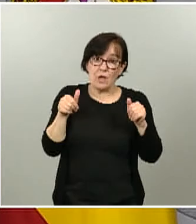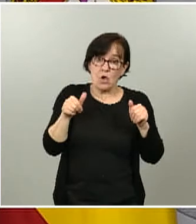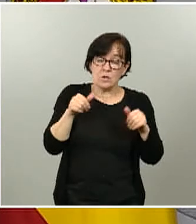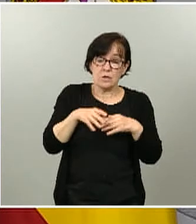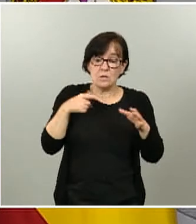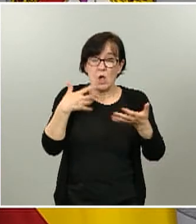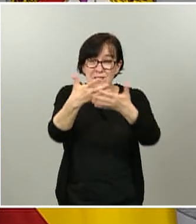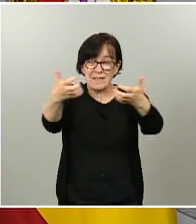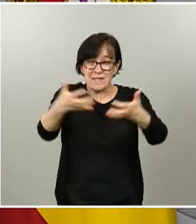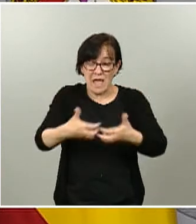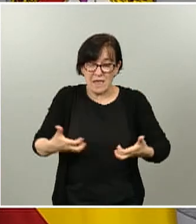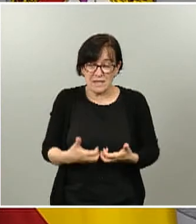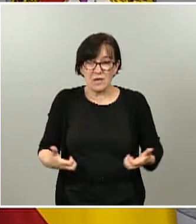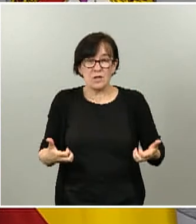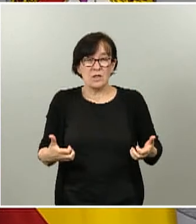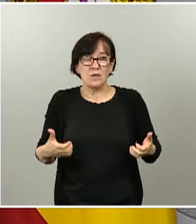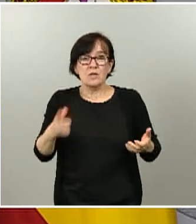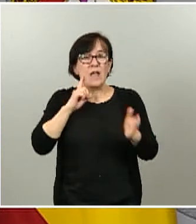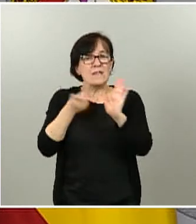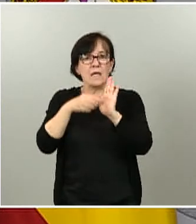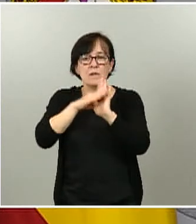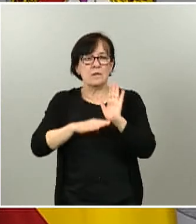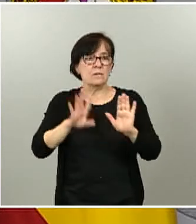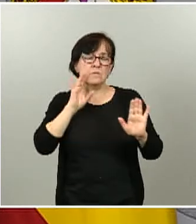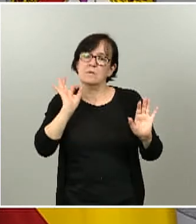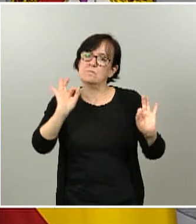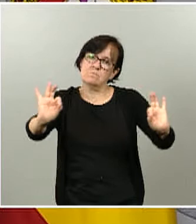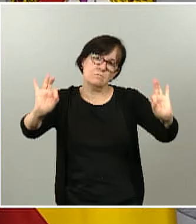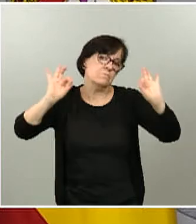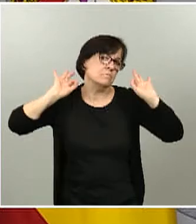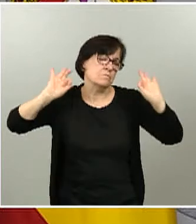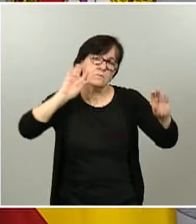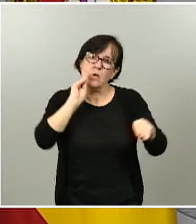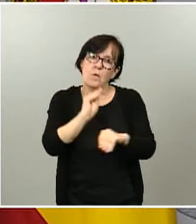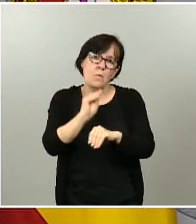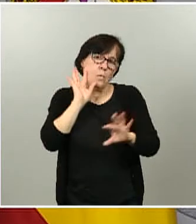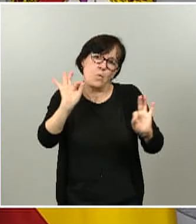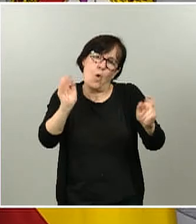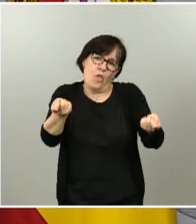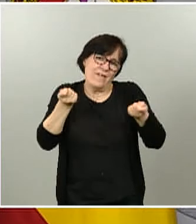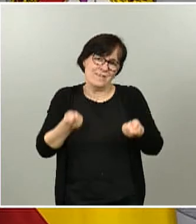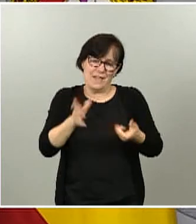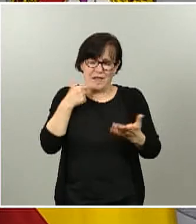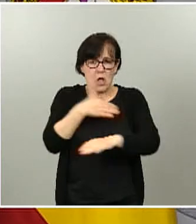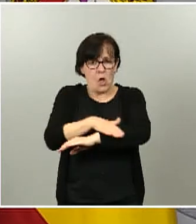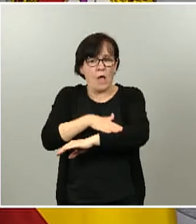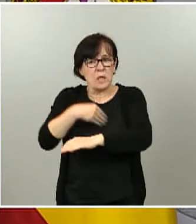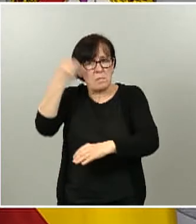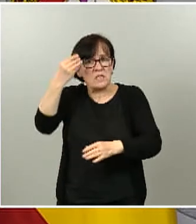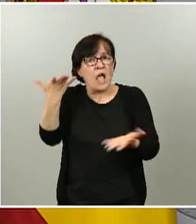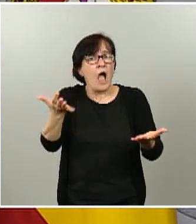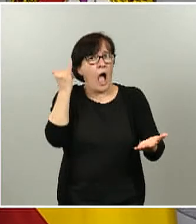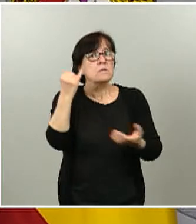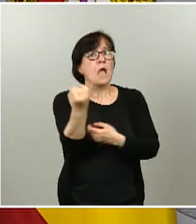cualquier texto legislativo, hay que ser extraordinariamente prudente. El Gobierno considera que cuenta con los apoyos necesarios, pero